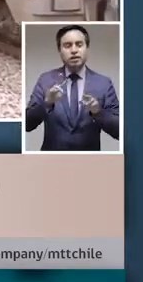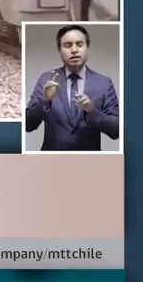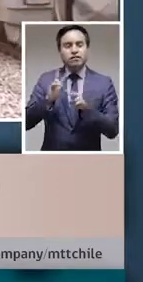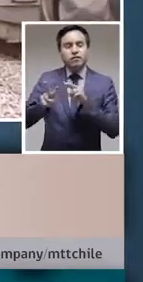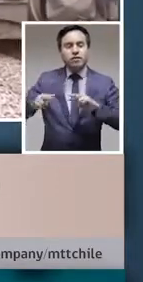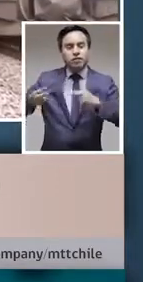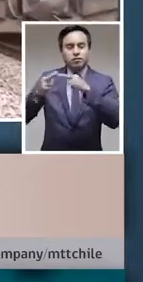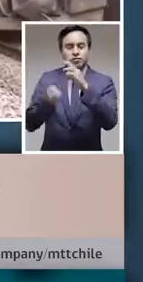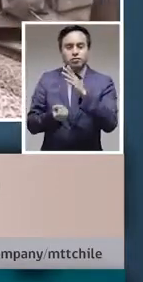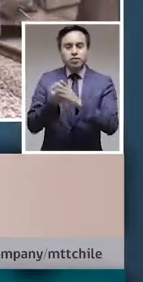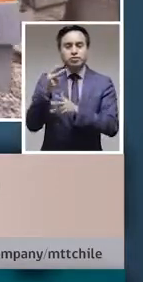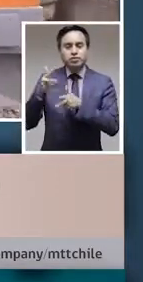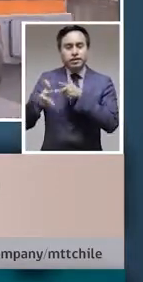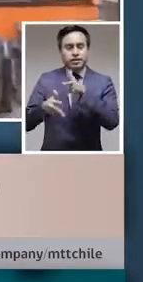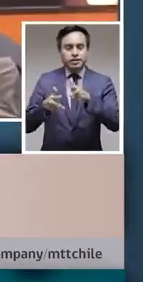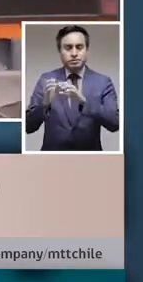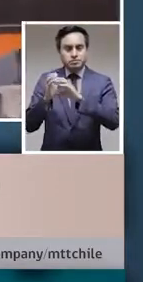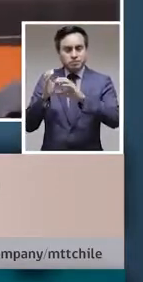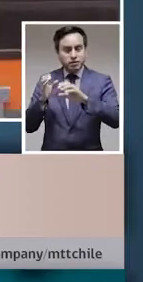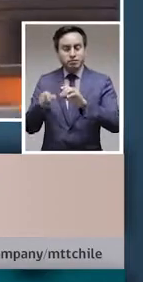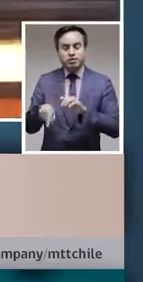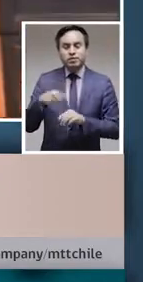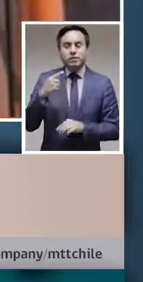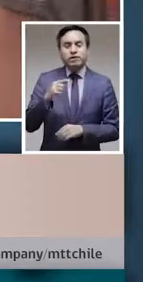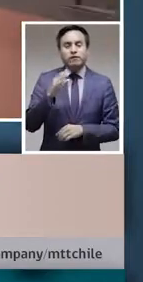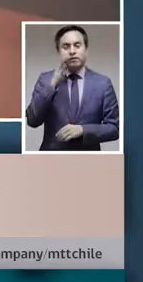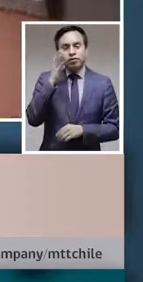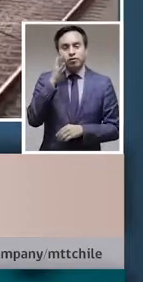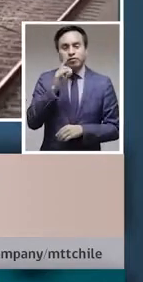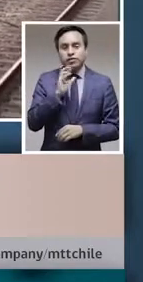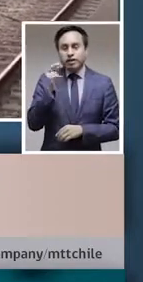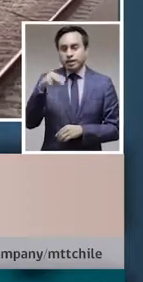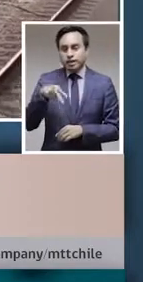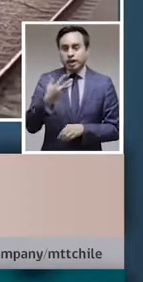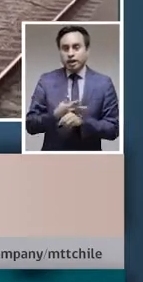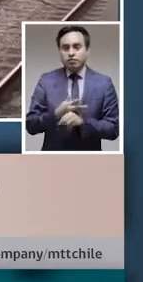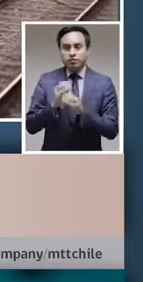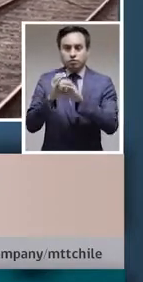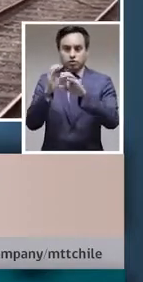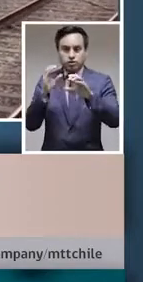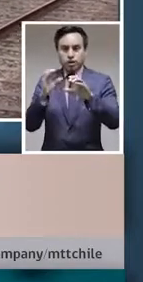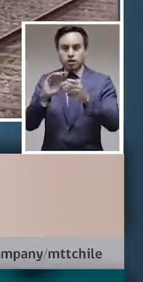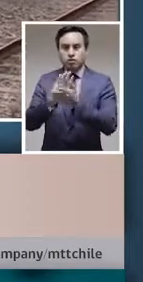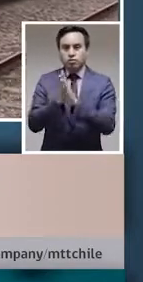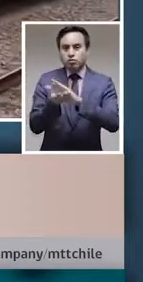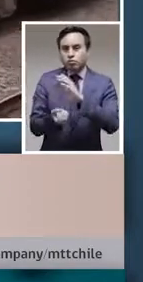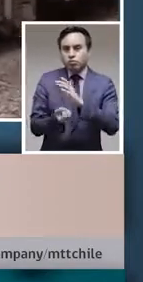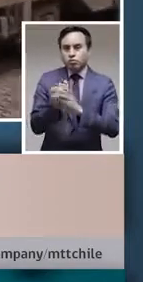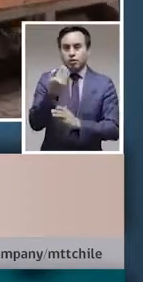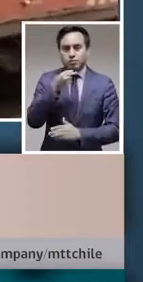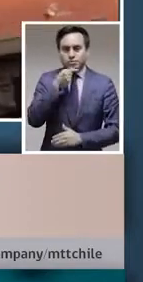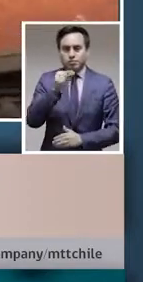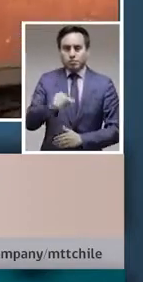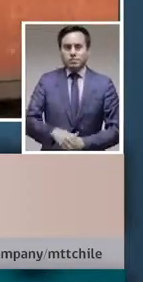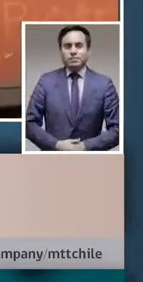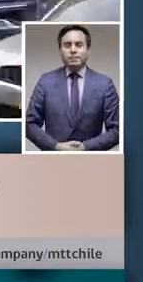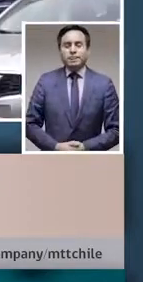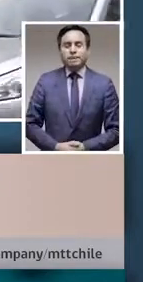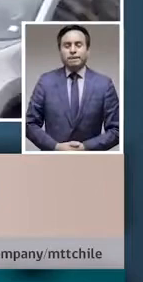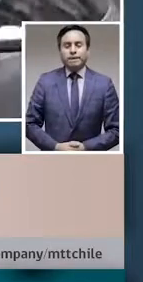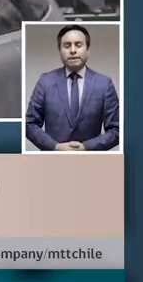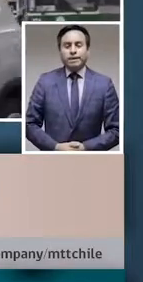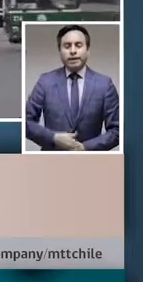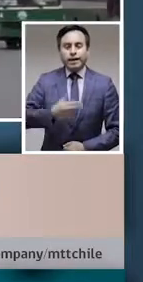fabricación los nuevos trenes. Por primera vez, Biotren va a tener flota de trenes completamente nuevos.